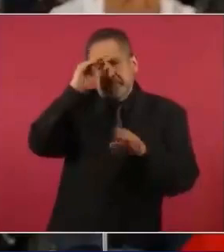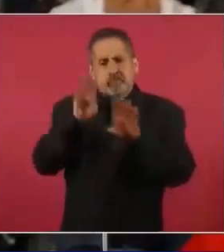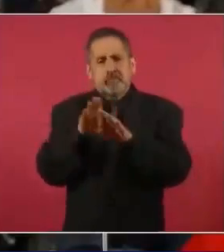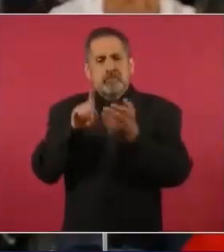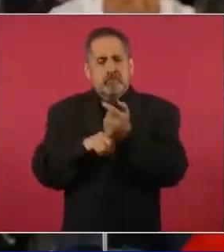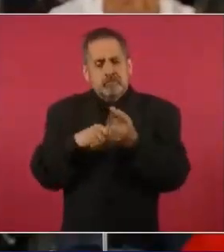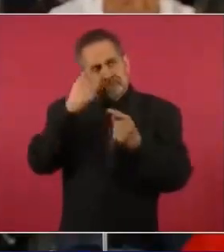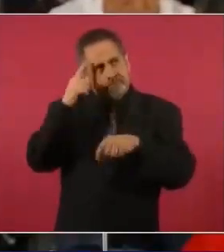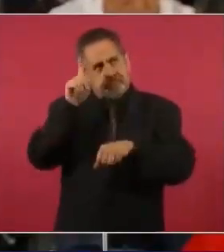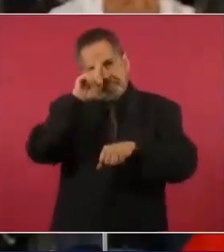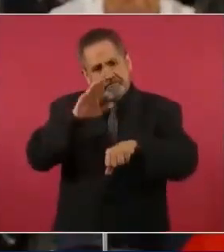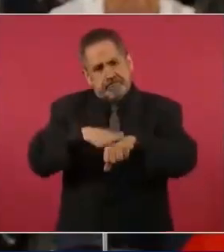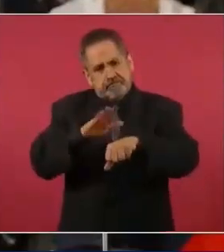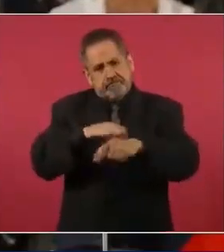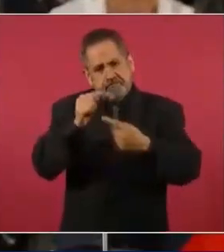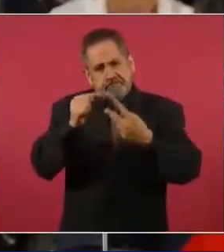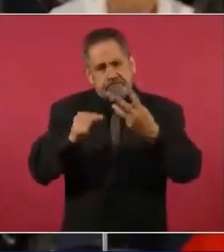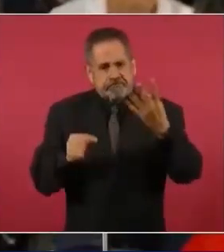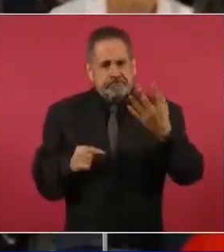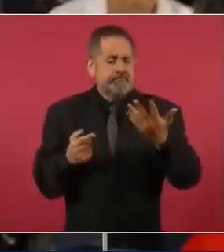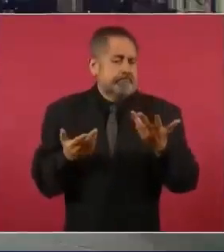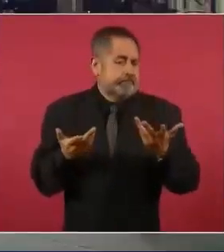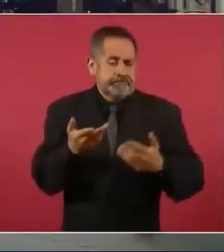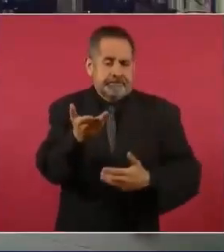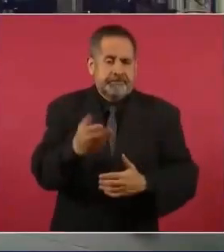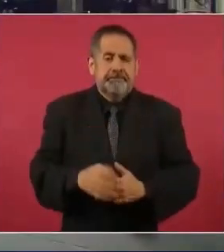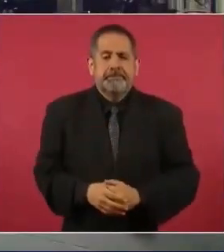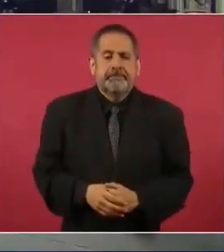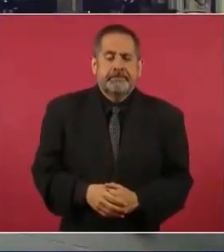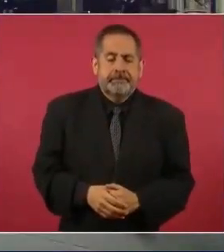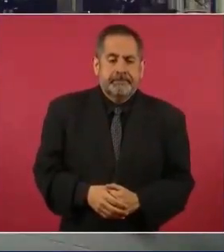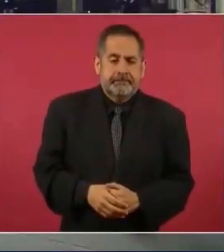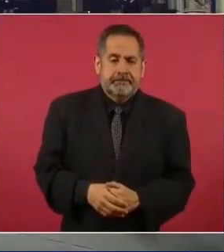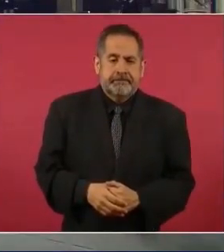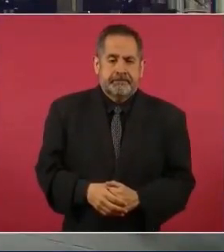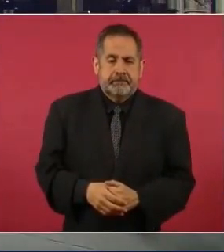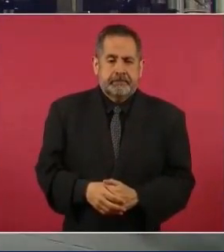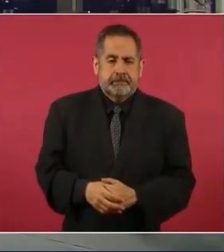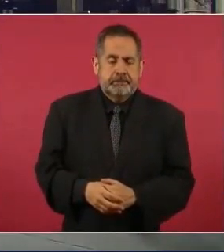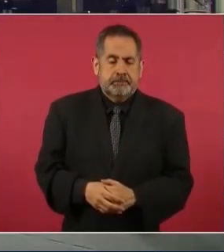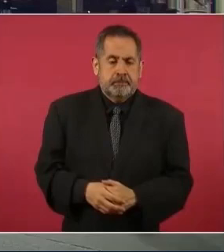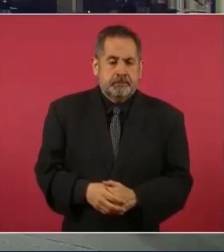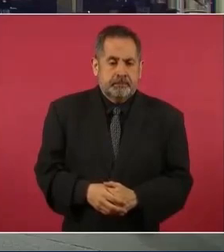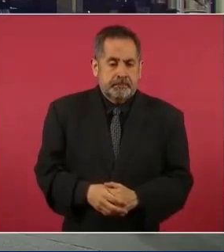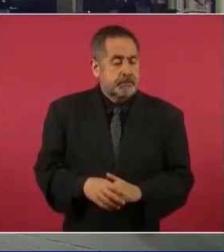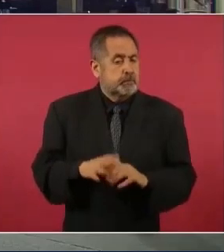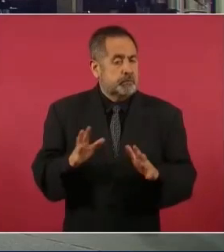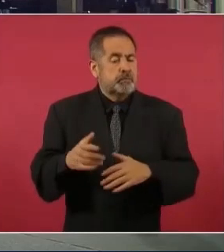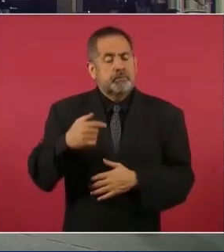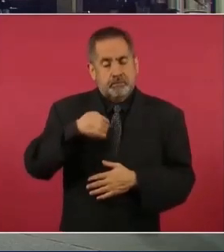sus observaciones en relación a estas actividades, presidente. Bueno, yo pienso que